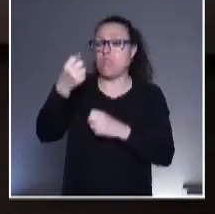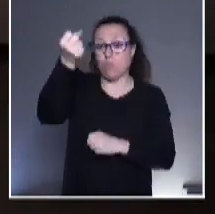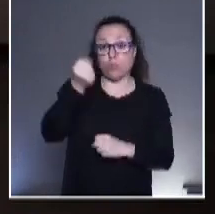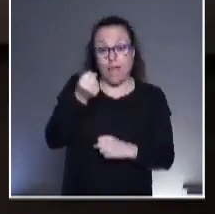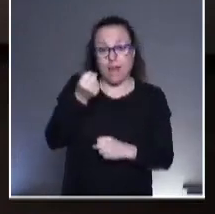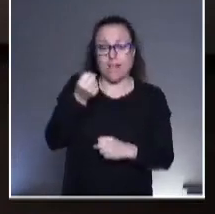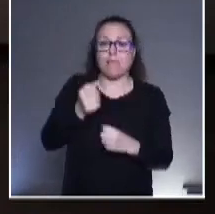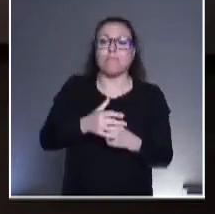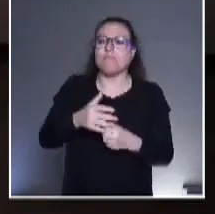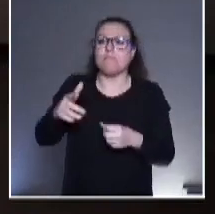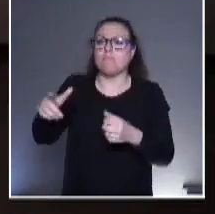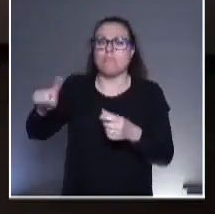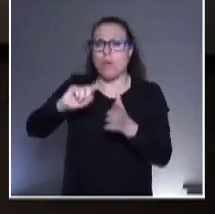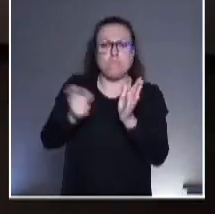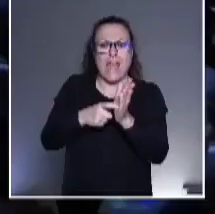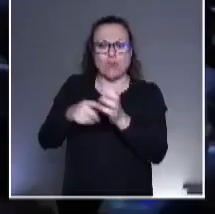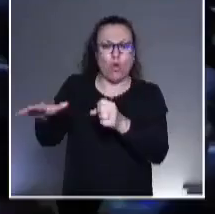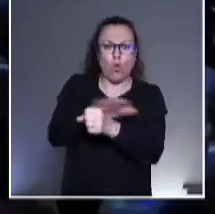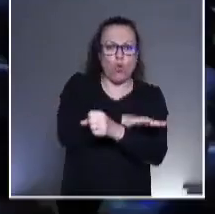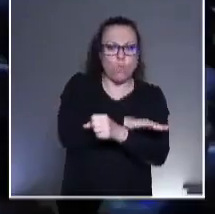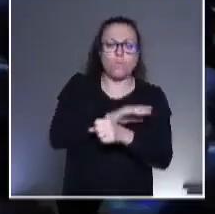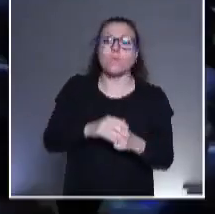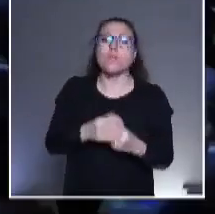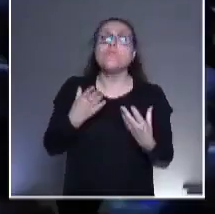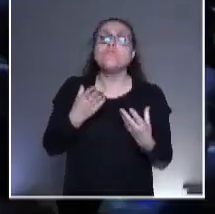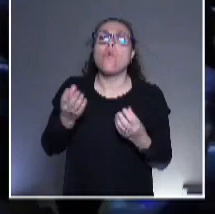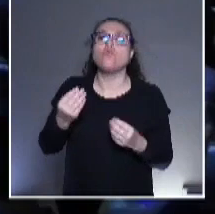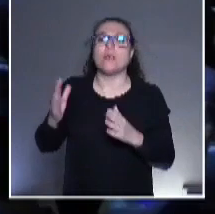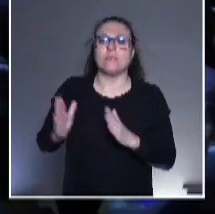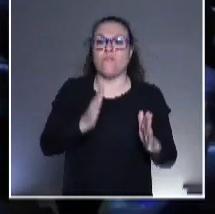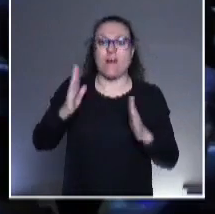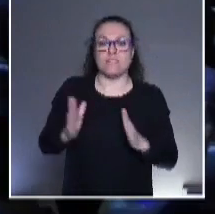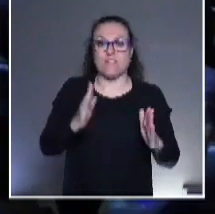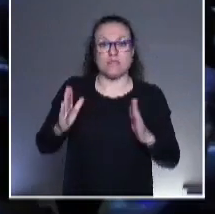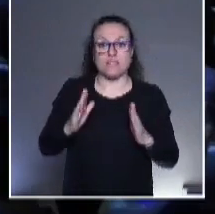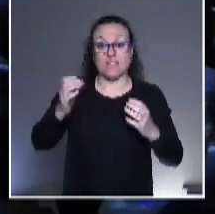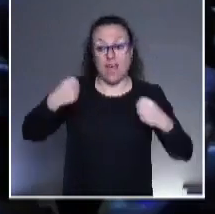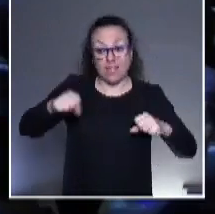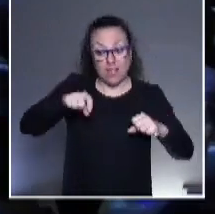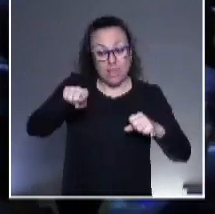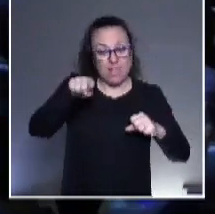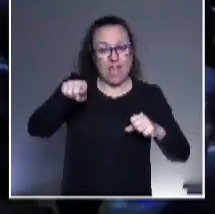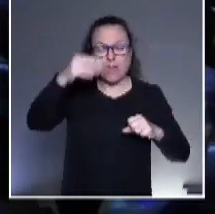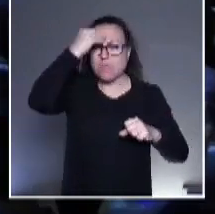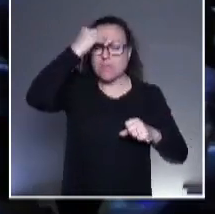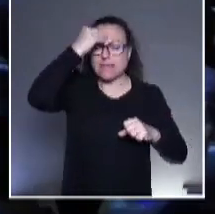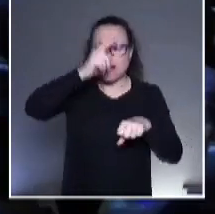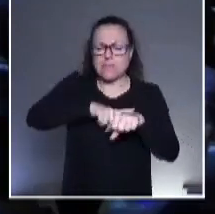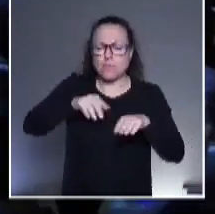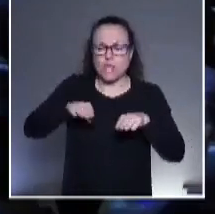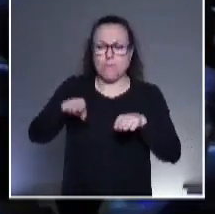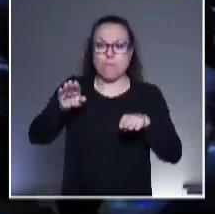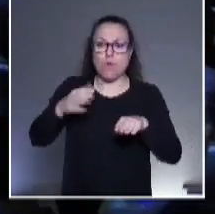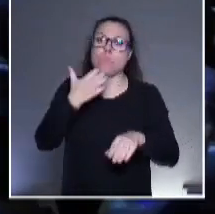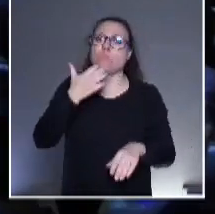manera holística y solvente, eran muchas las facetas de la actividad que teníamos que considerar simultáneamente. Por ejemplo,